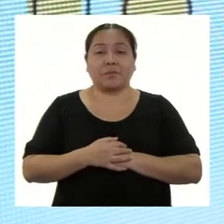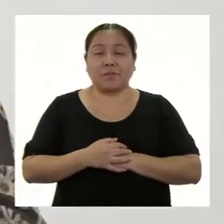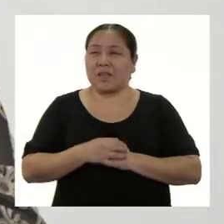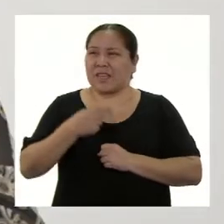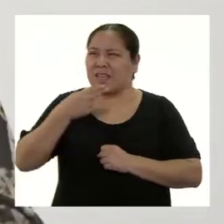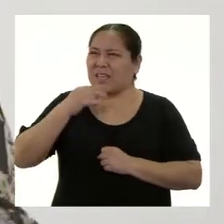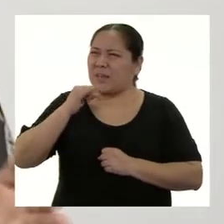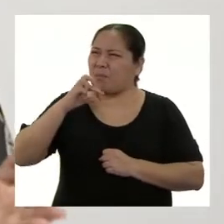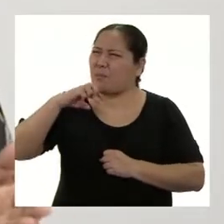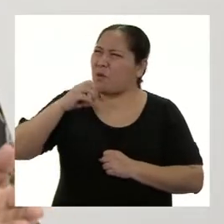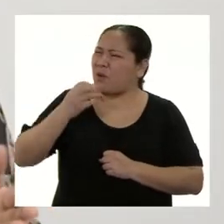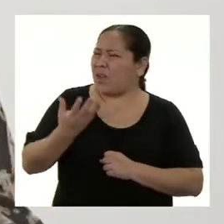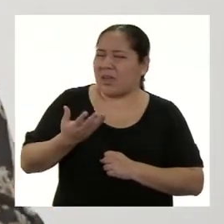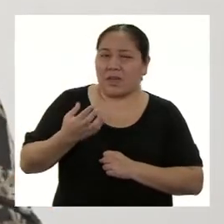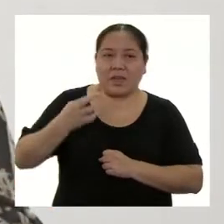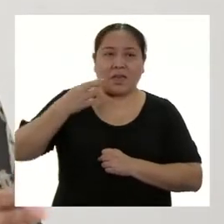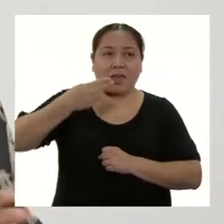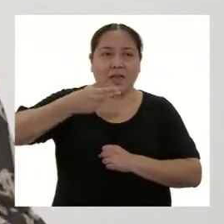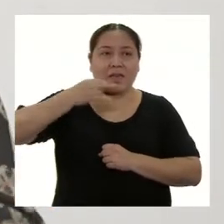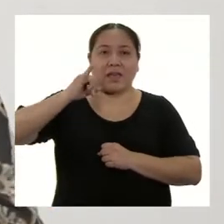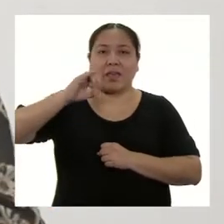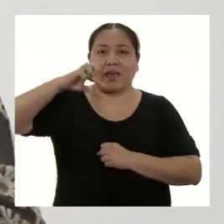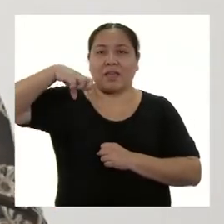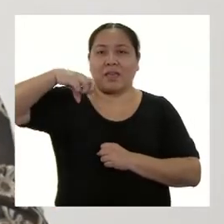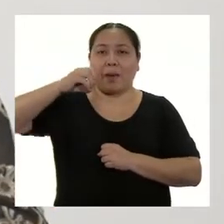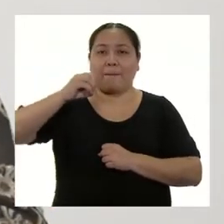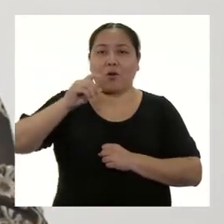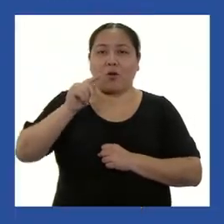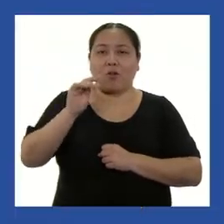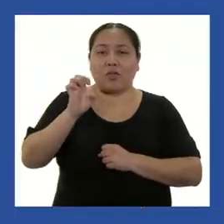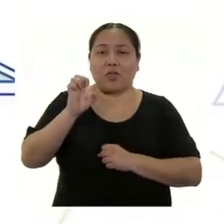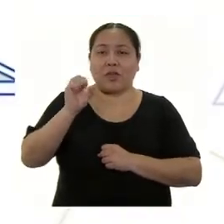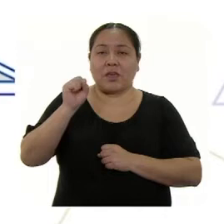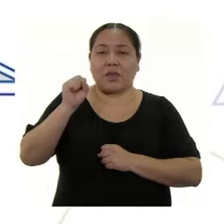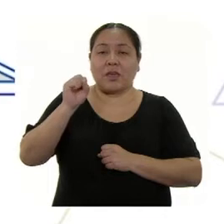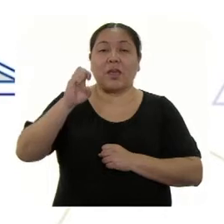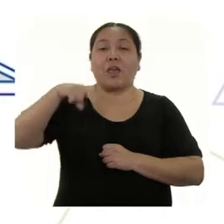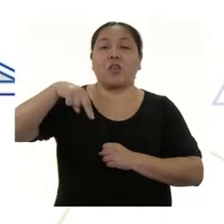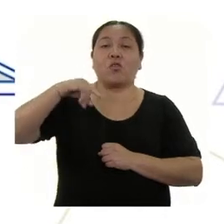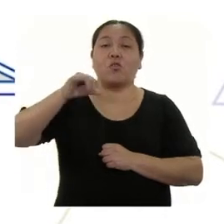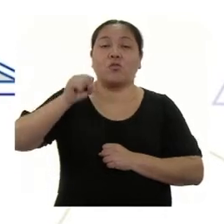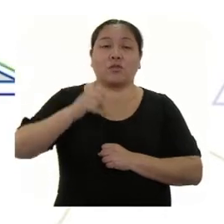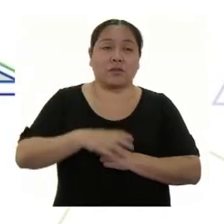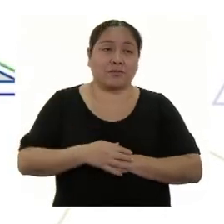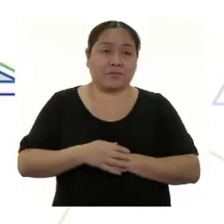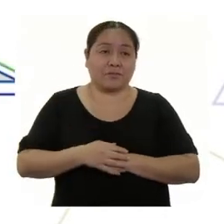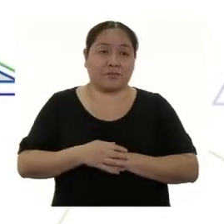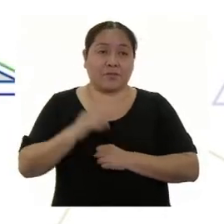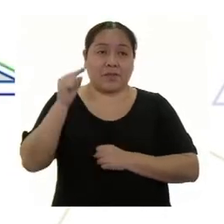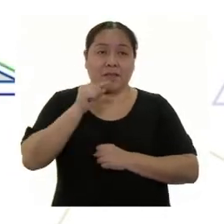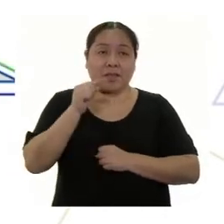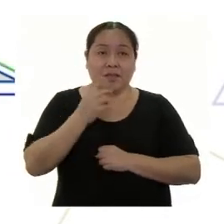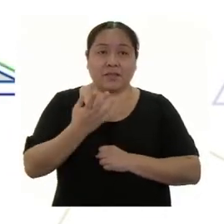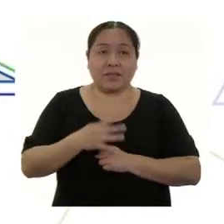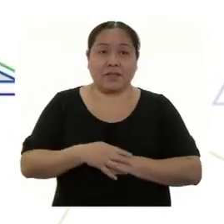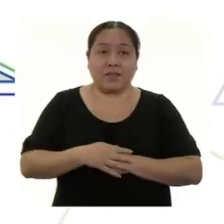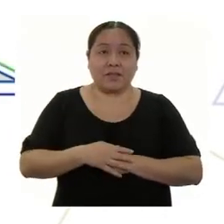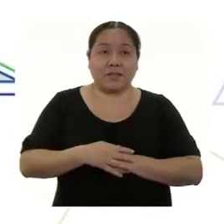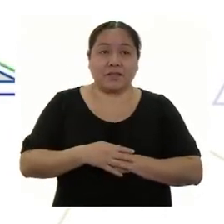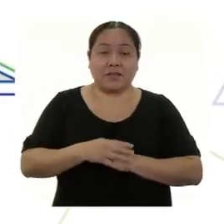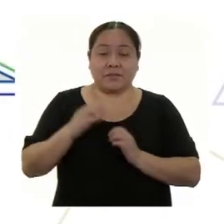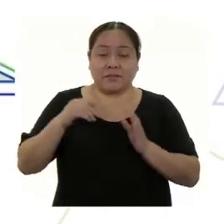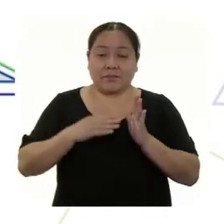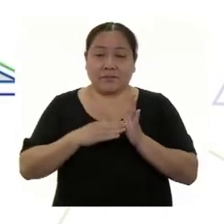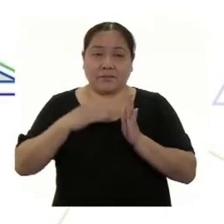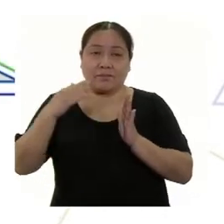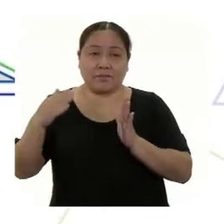¿Hipotequé? Hipotenusa. Mejor te enseño en un gráfico. La hipotenusa vendría a ser el lado